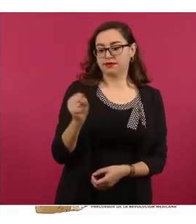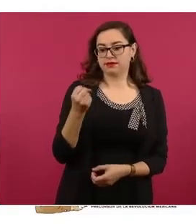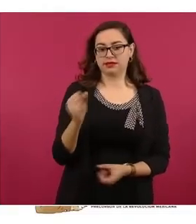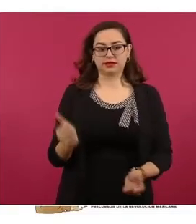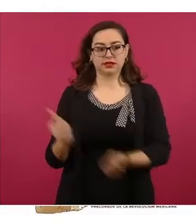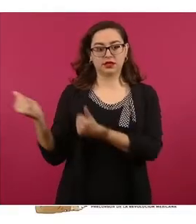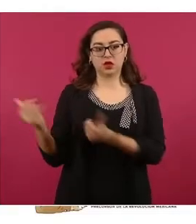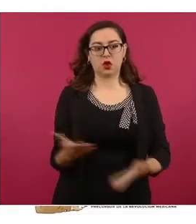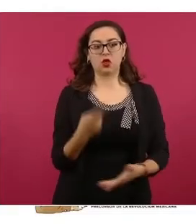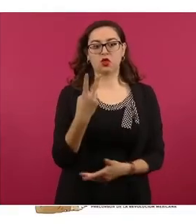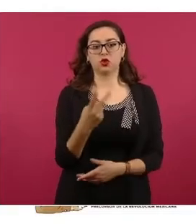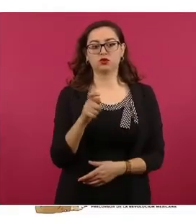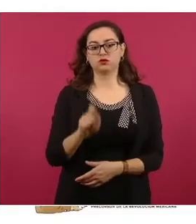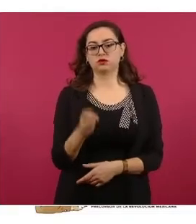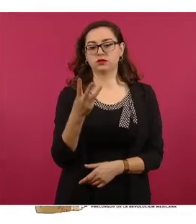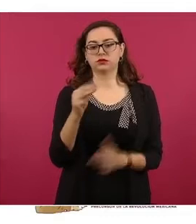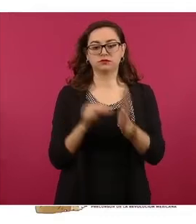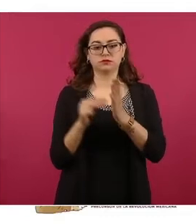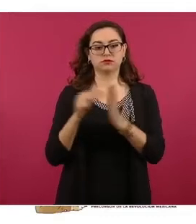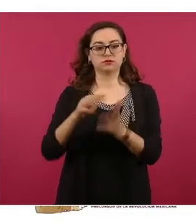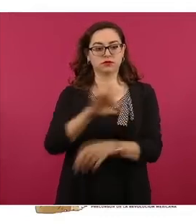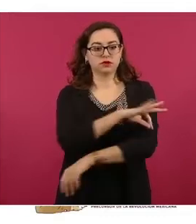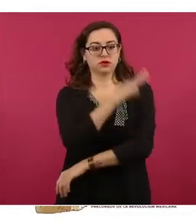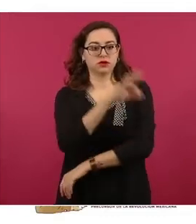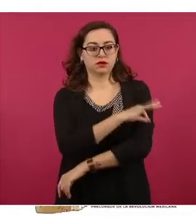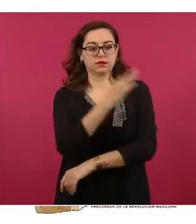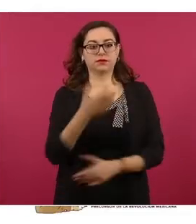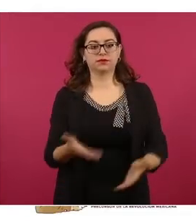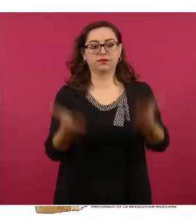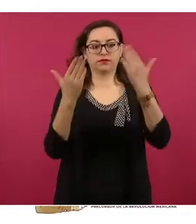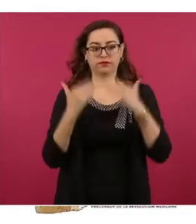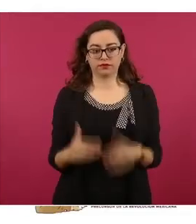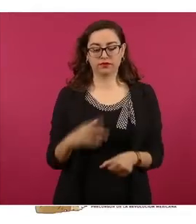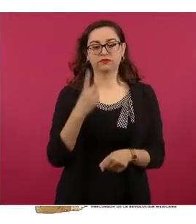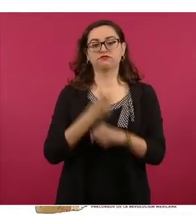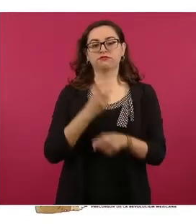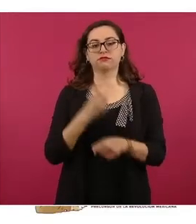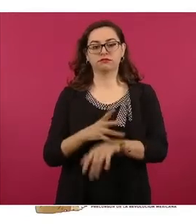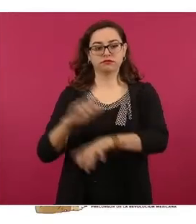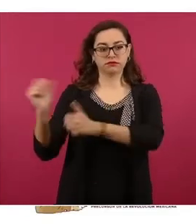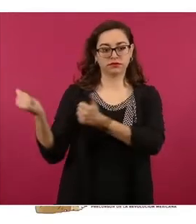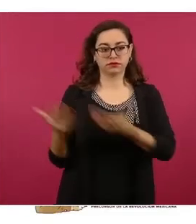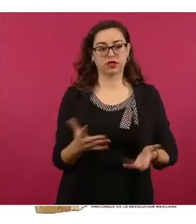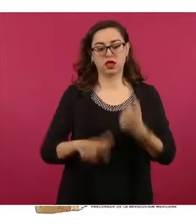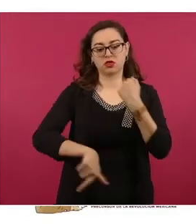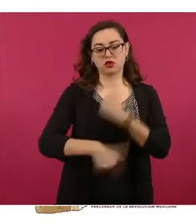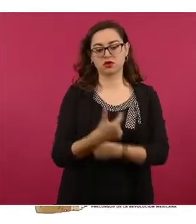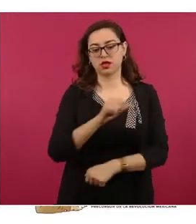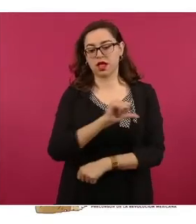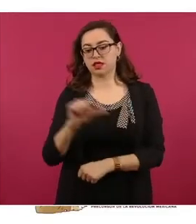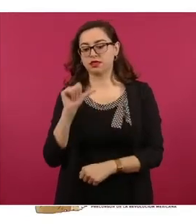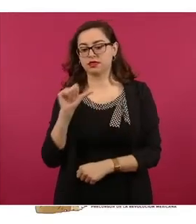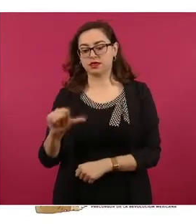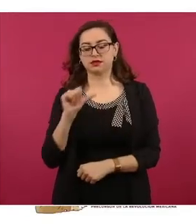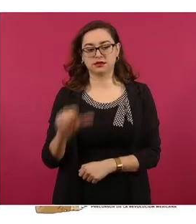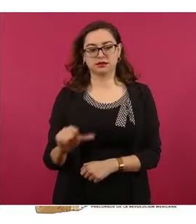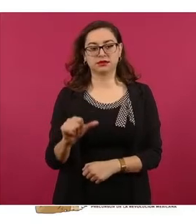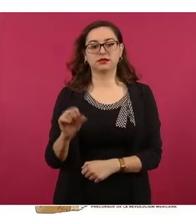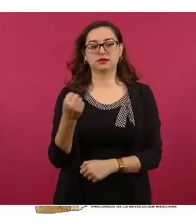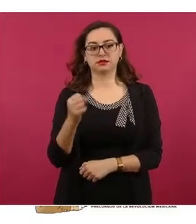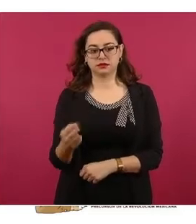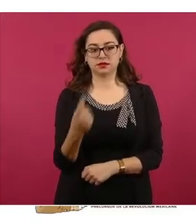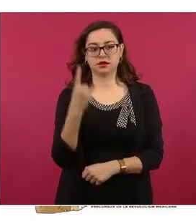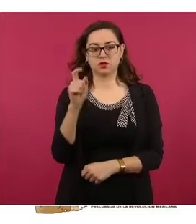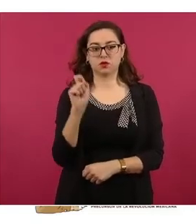con 2.3 millones de dosis. El segundo envío sí será el 12 al 16 con 1.2 millones, el tercero